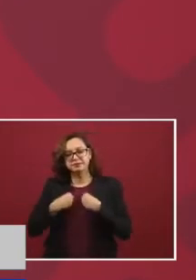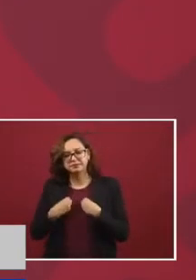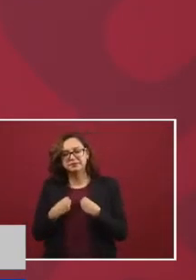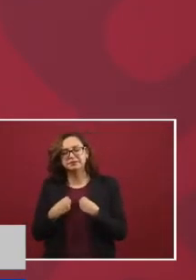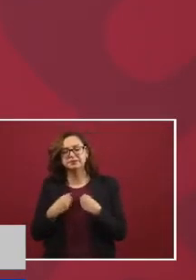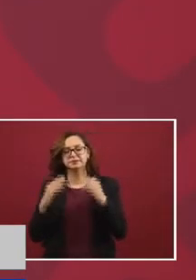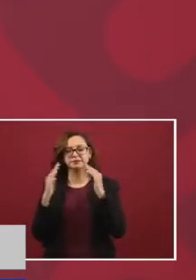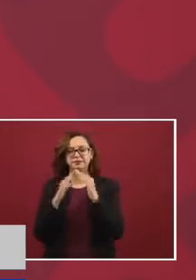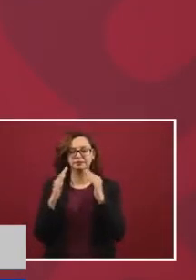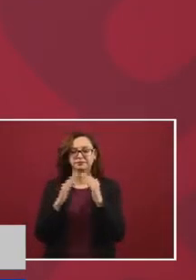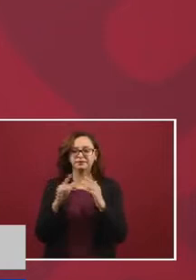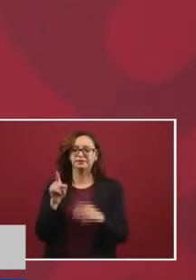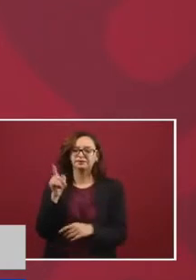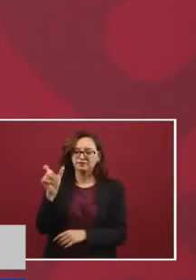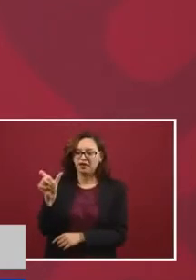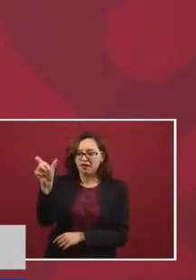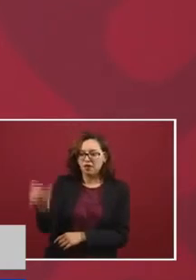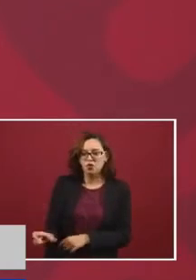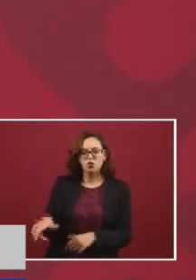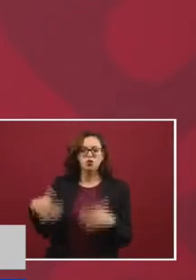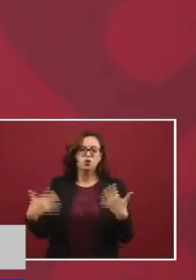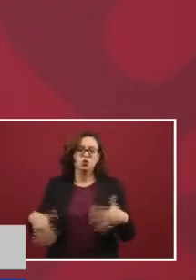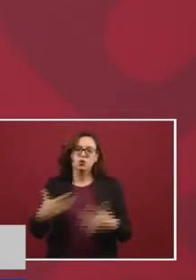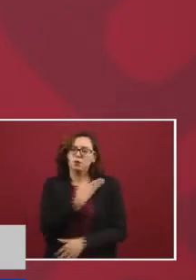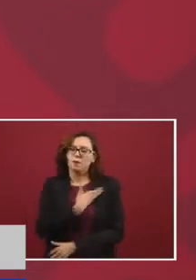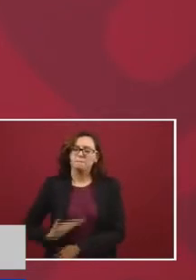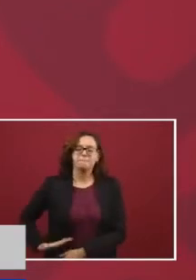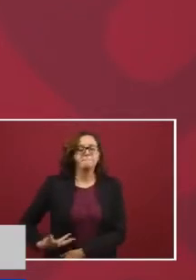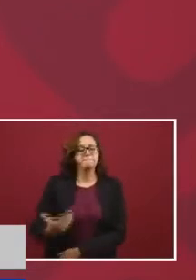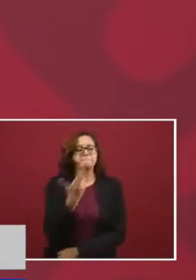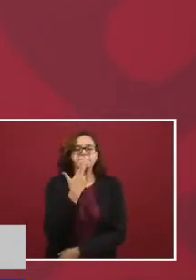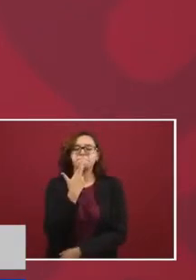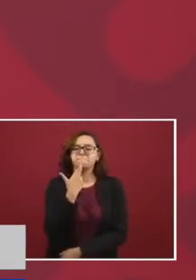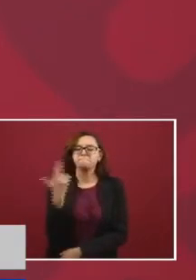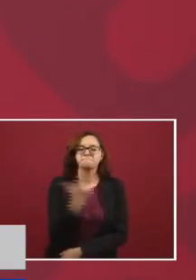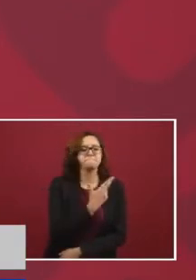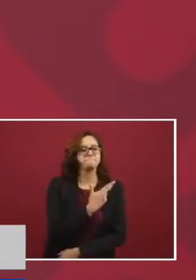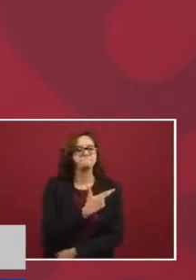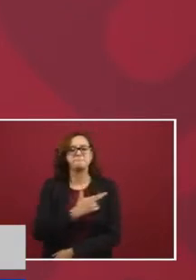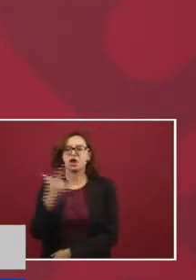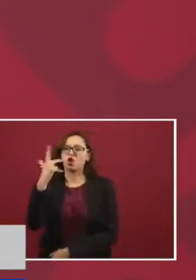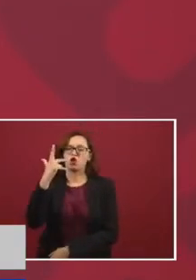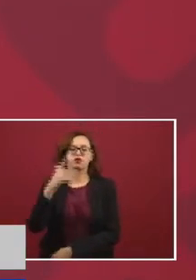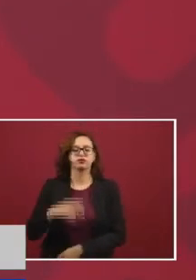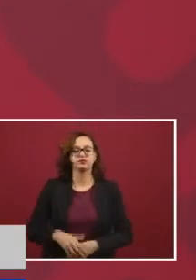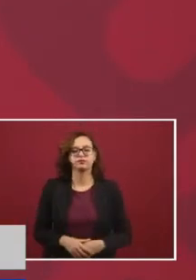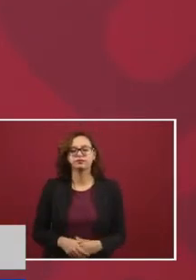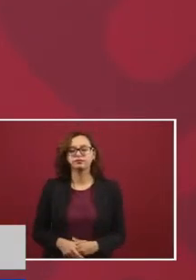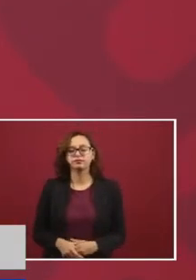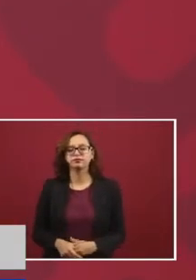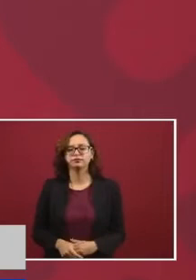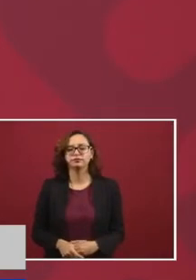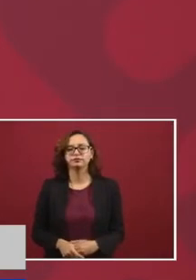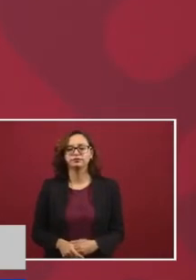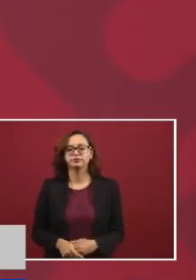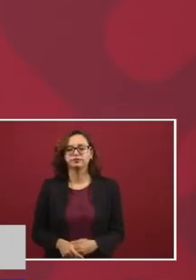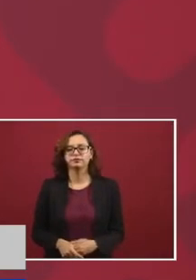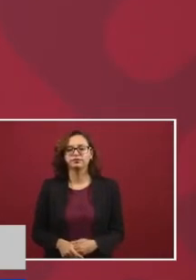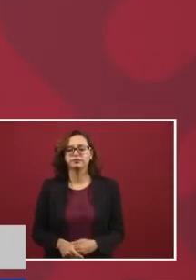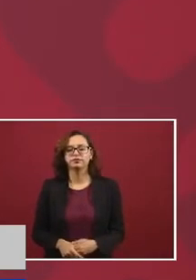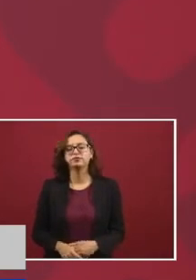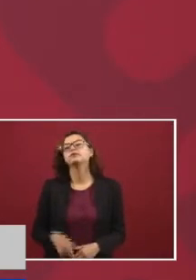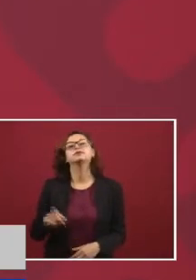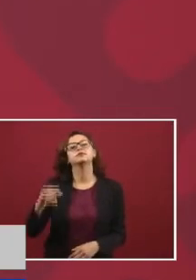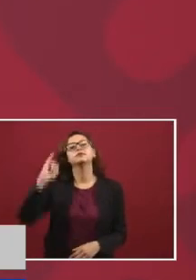Entrega los recursos obtenidos de la subasta de inmuebles a 2 pueblos de la montaña de Guerrero. Utilizarán estos recursos para el mejoramiento de caminos.